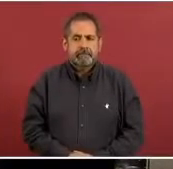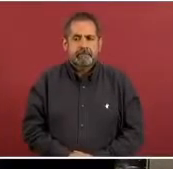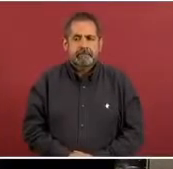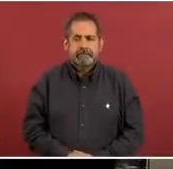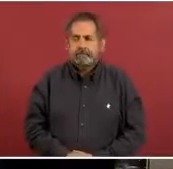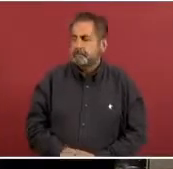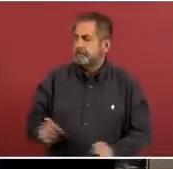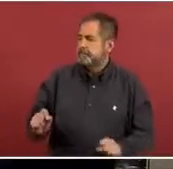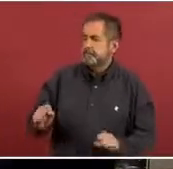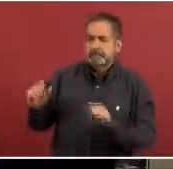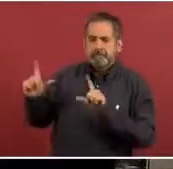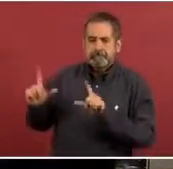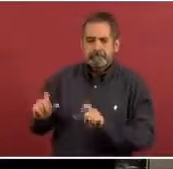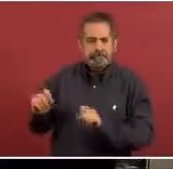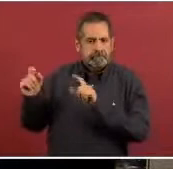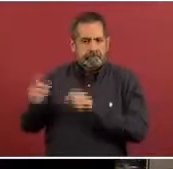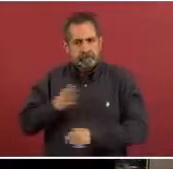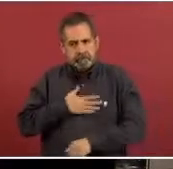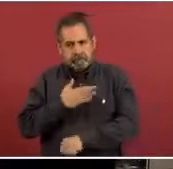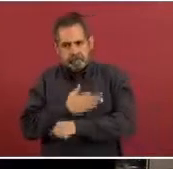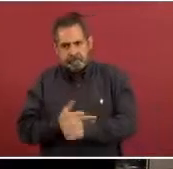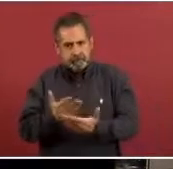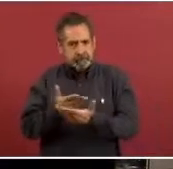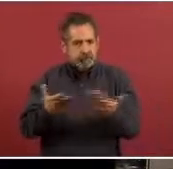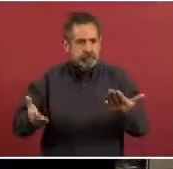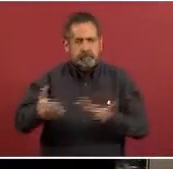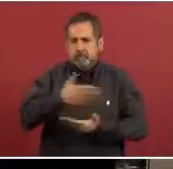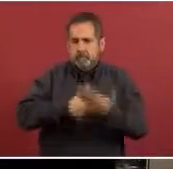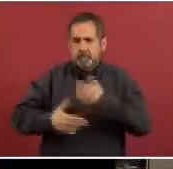diapositivas, por favor. Buenas tardes a todos y a todas.